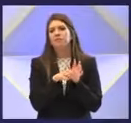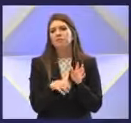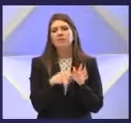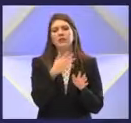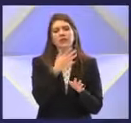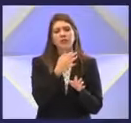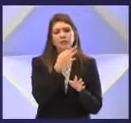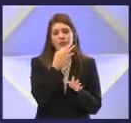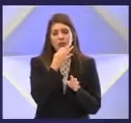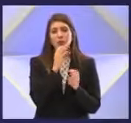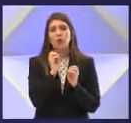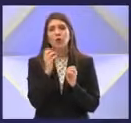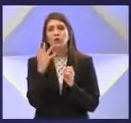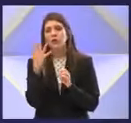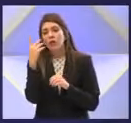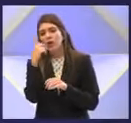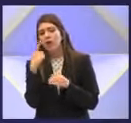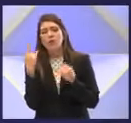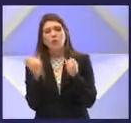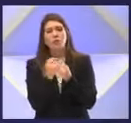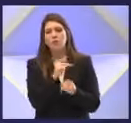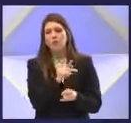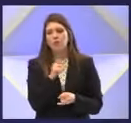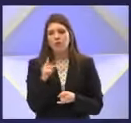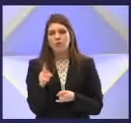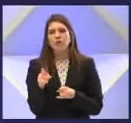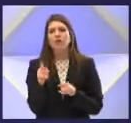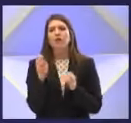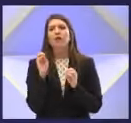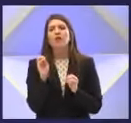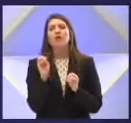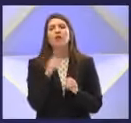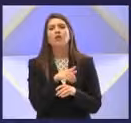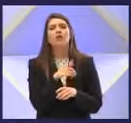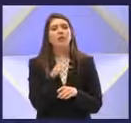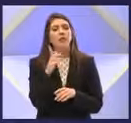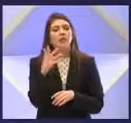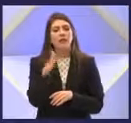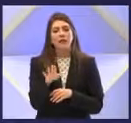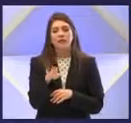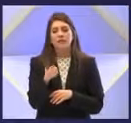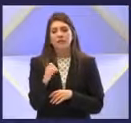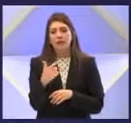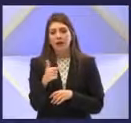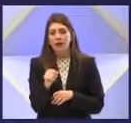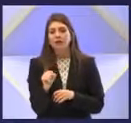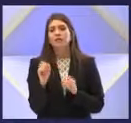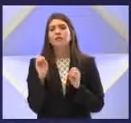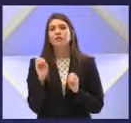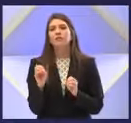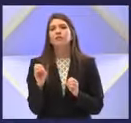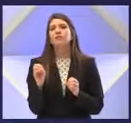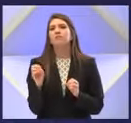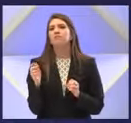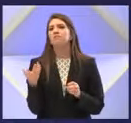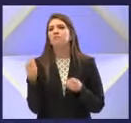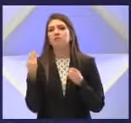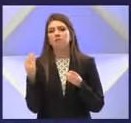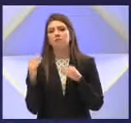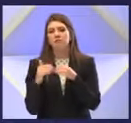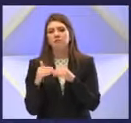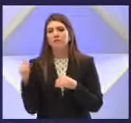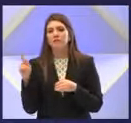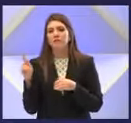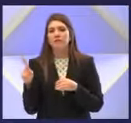si se conectado a una conexión de 10 megas o de 512 kilobits da igual se conectó desde un